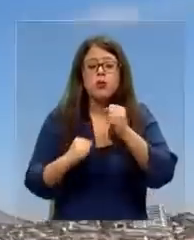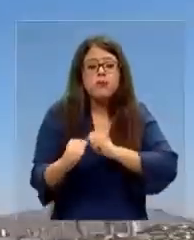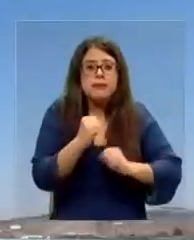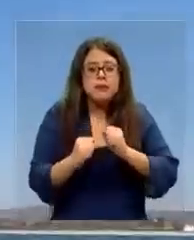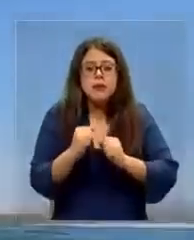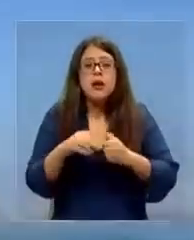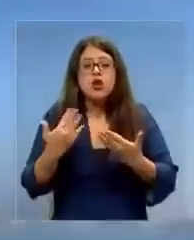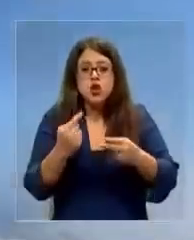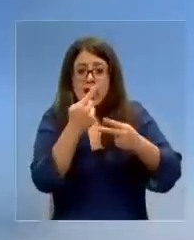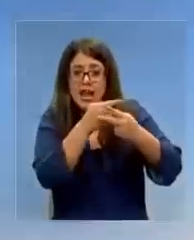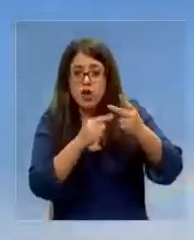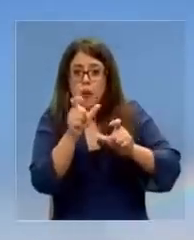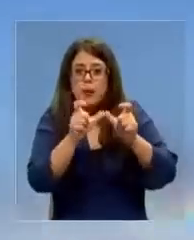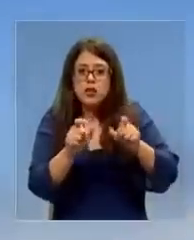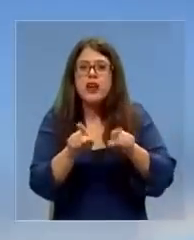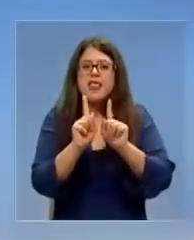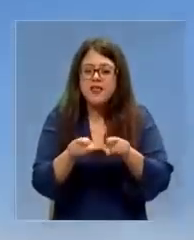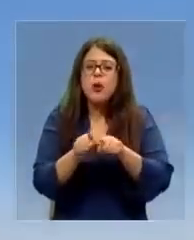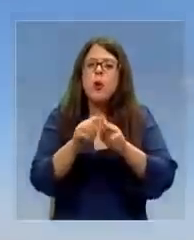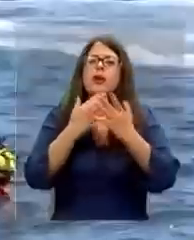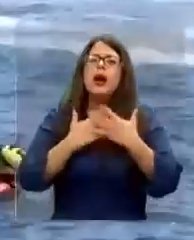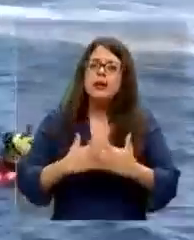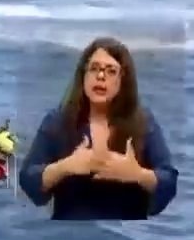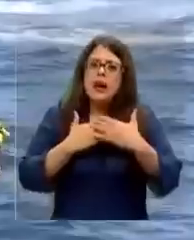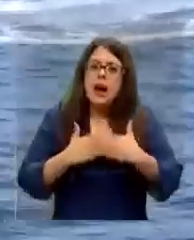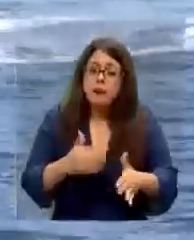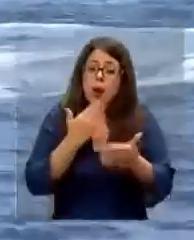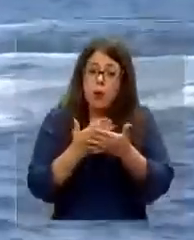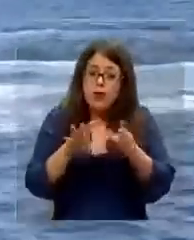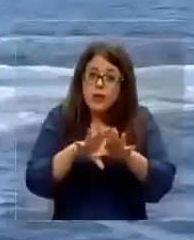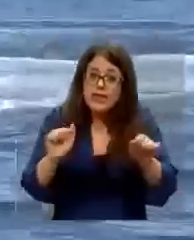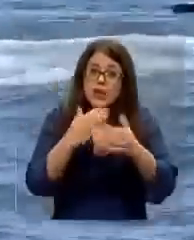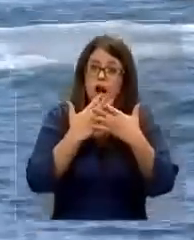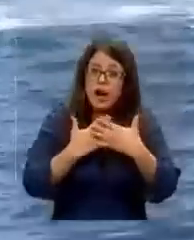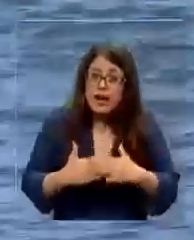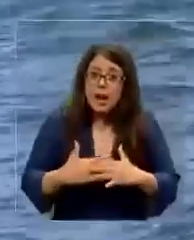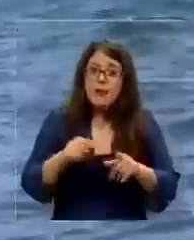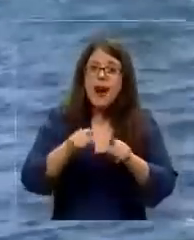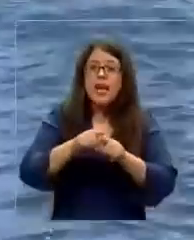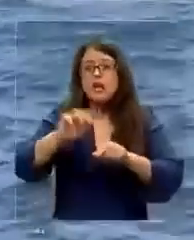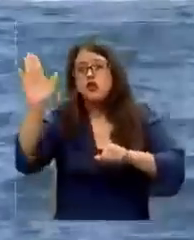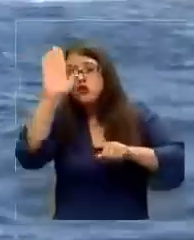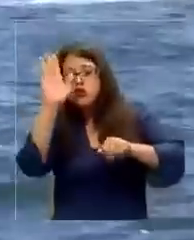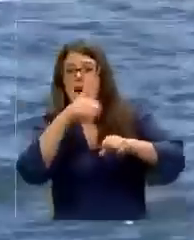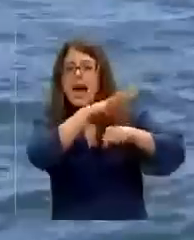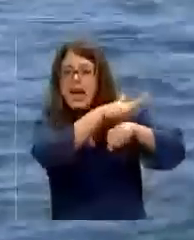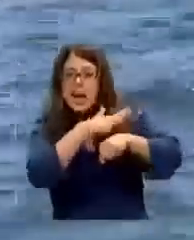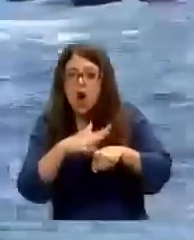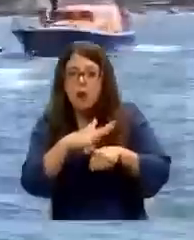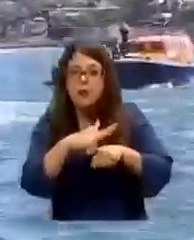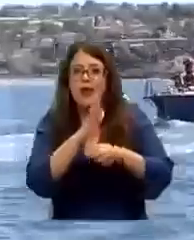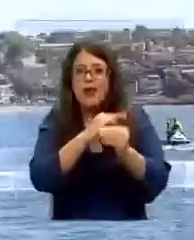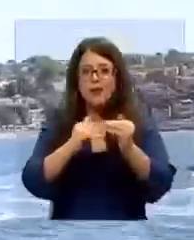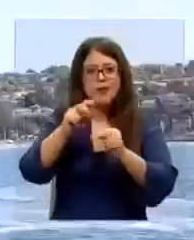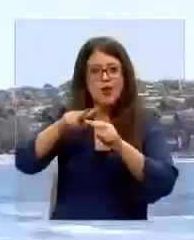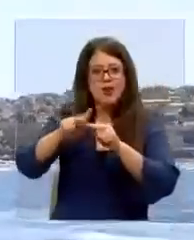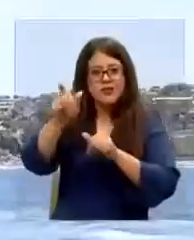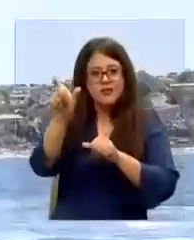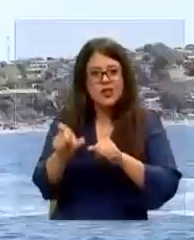Entonces los dos nadadores tienen que estabilizarlo, calmarlo. Una vez que lo calman, le dan la seña al helicóptero, que es lo que hizo el